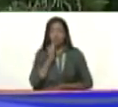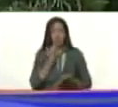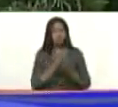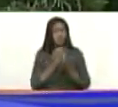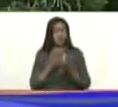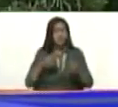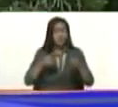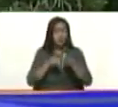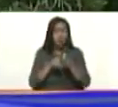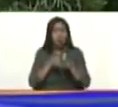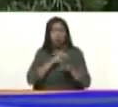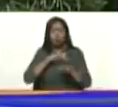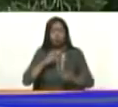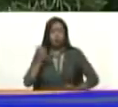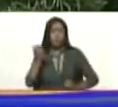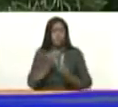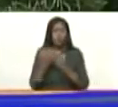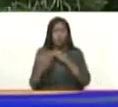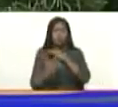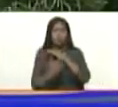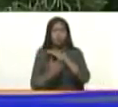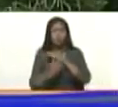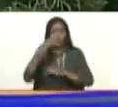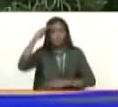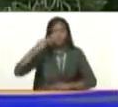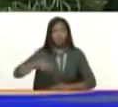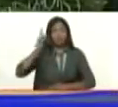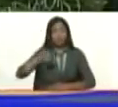todos los campos de la cooperación técnico-militar.